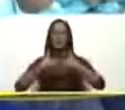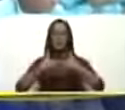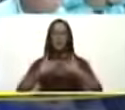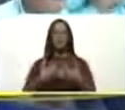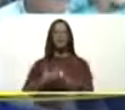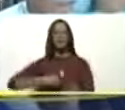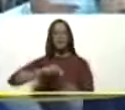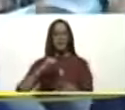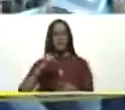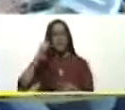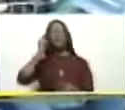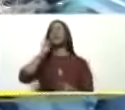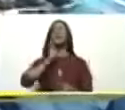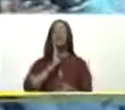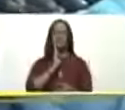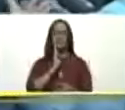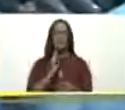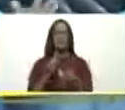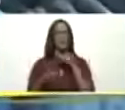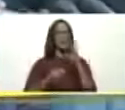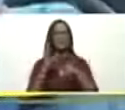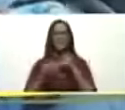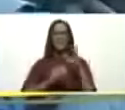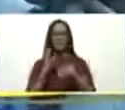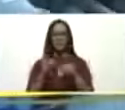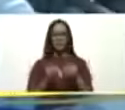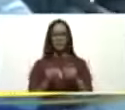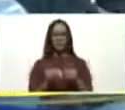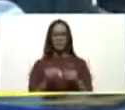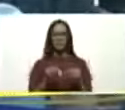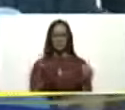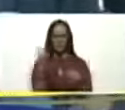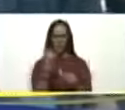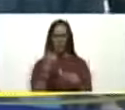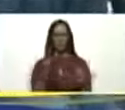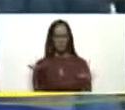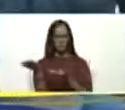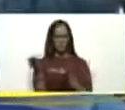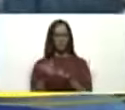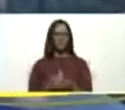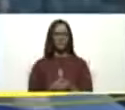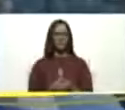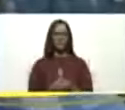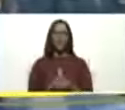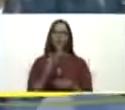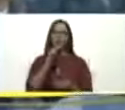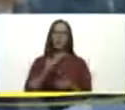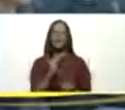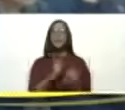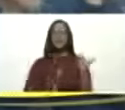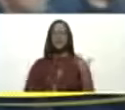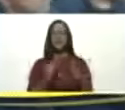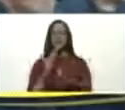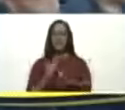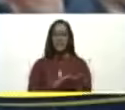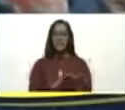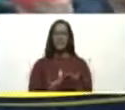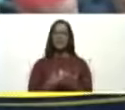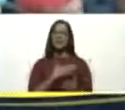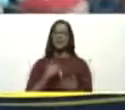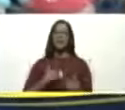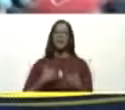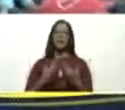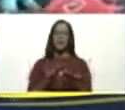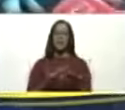Cabelum. Conversadito. Héctor, Néstor. Bueno, presidente, agradecido. Inicialmente le queremos dar la